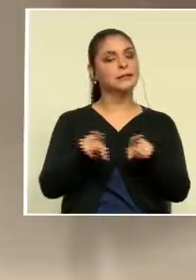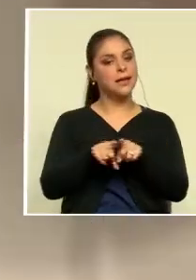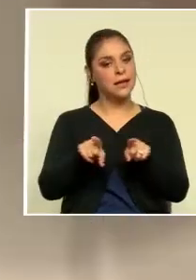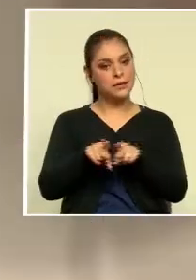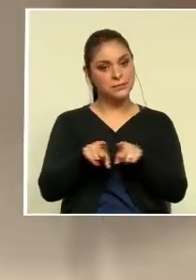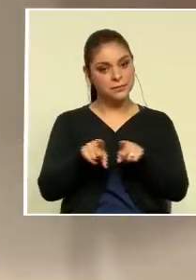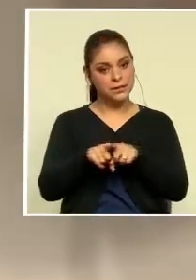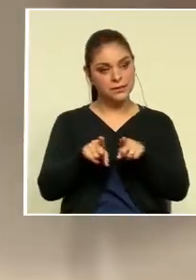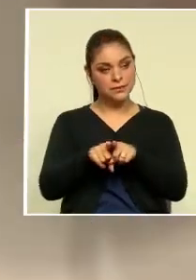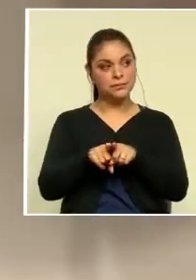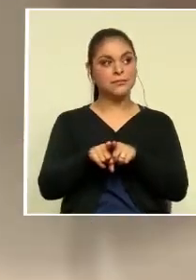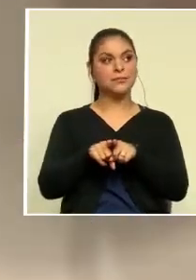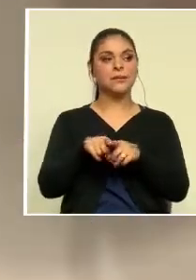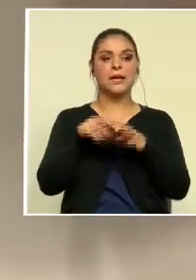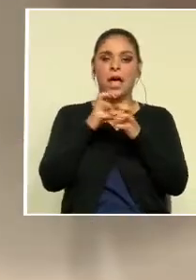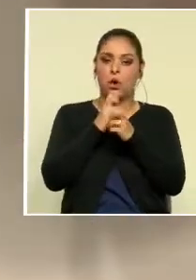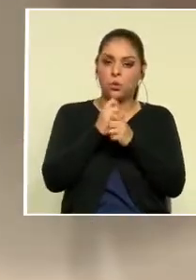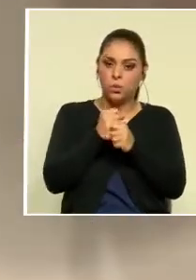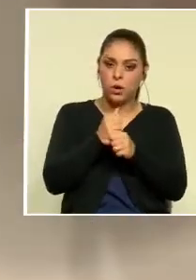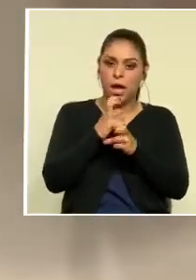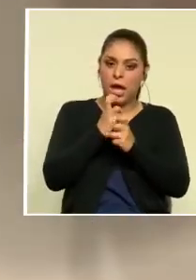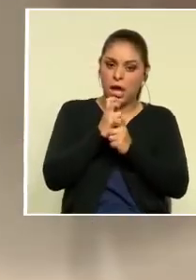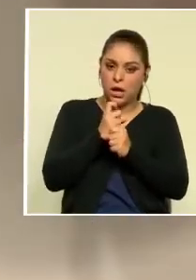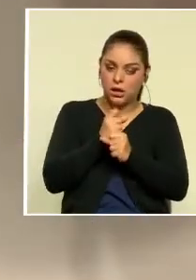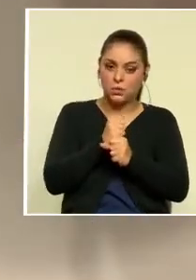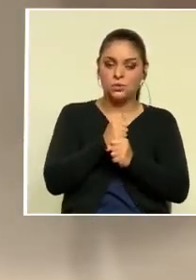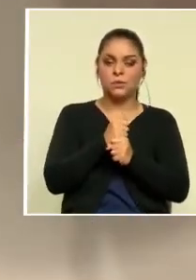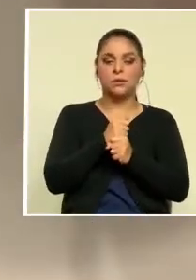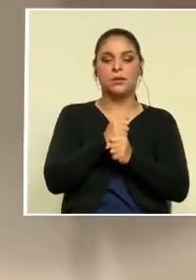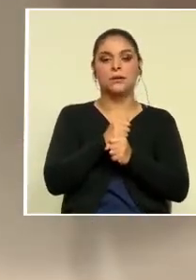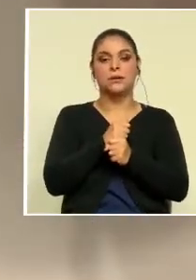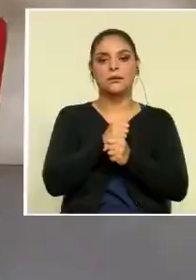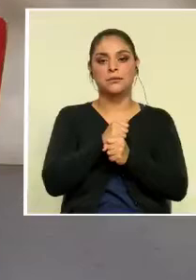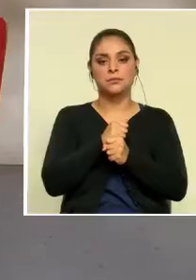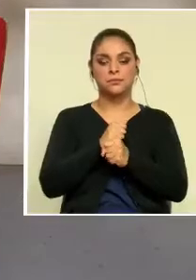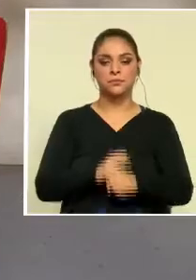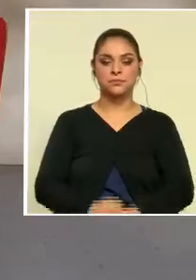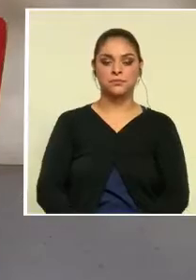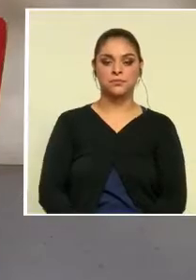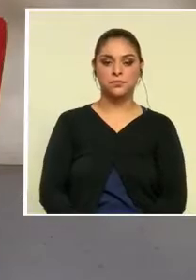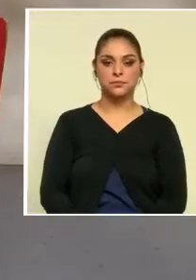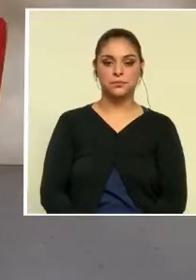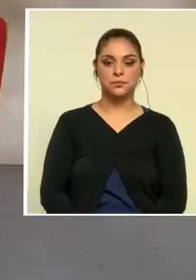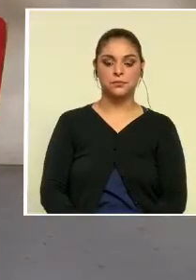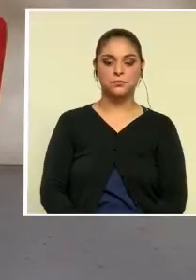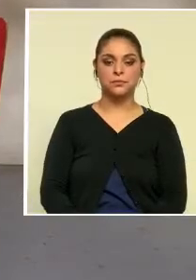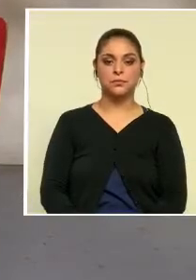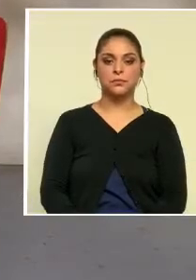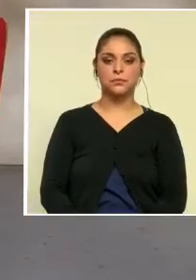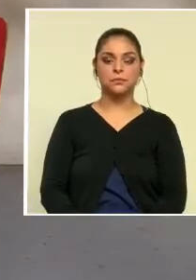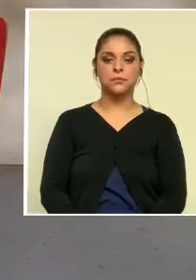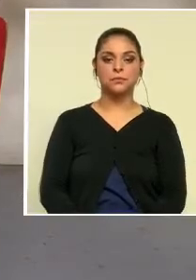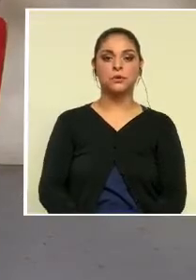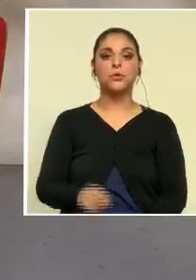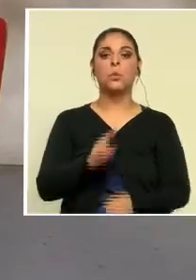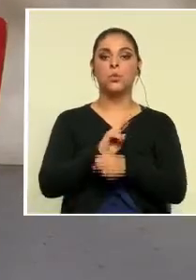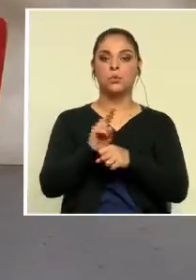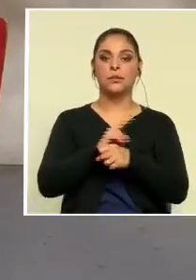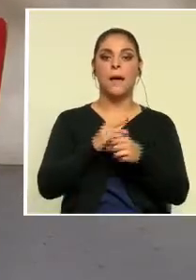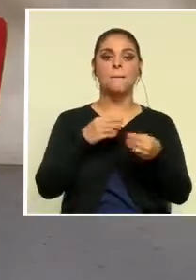también me voy a comenzar pañitos aunque no que arrugado pero hacen el ejercicio de las manos acto podría elásticos